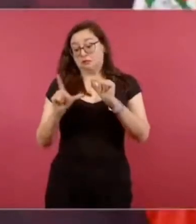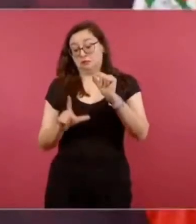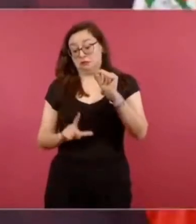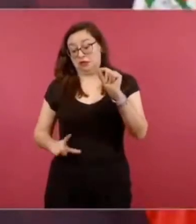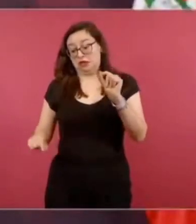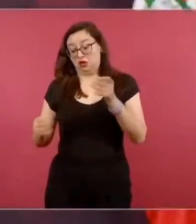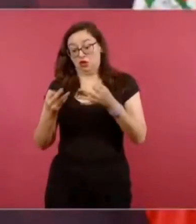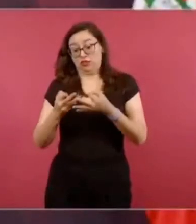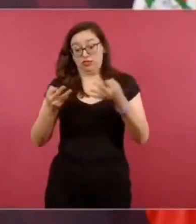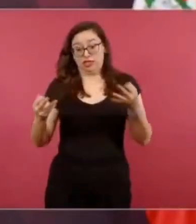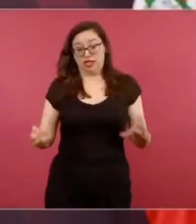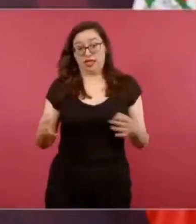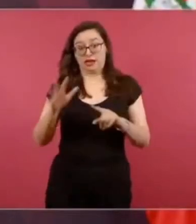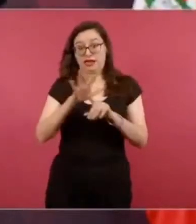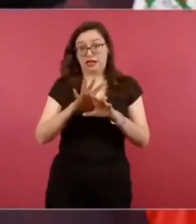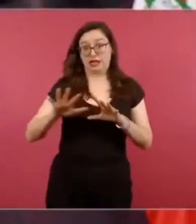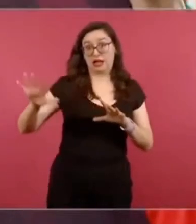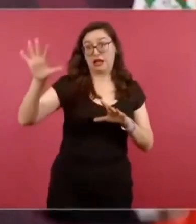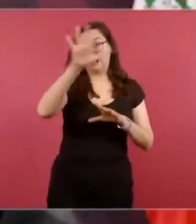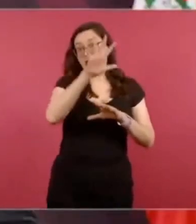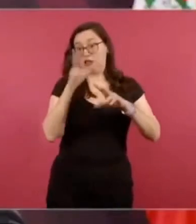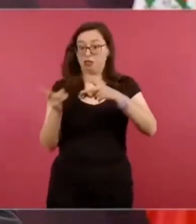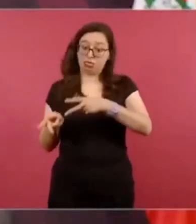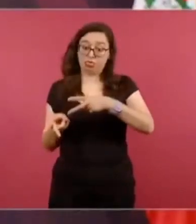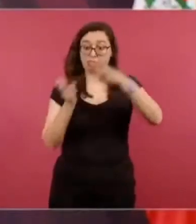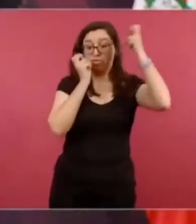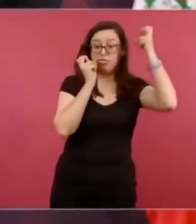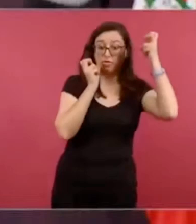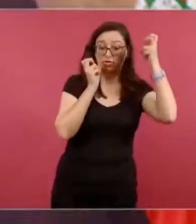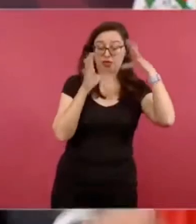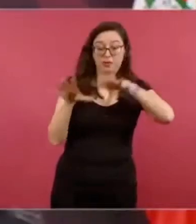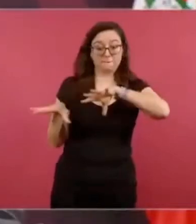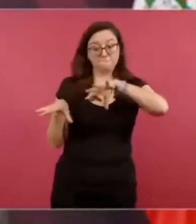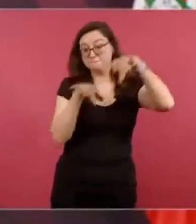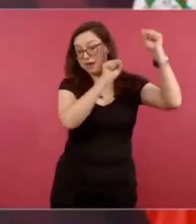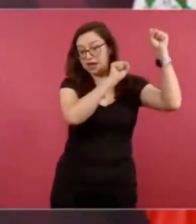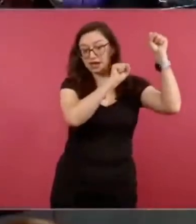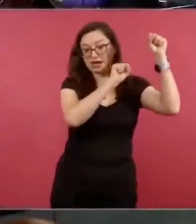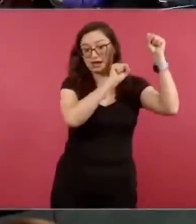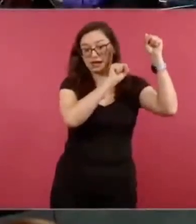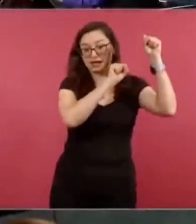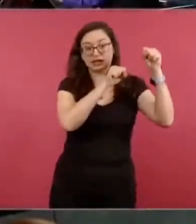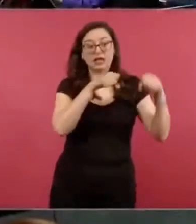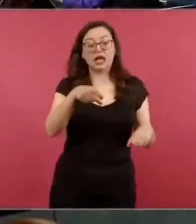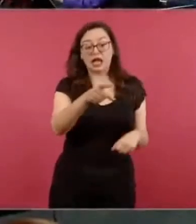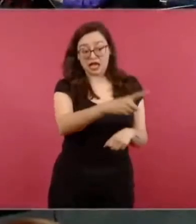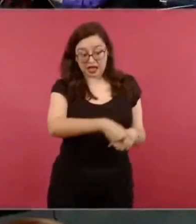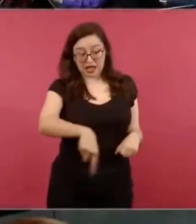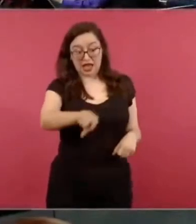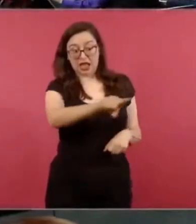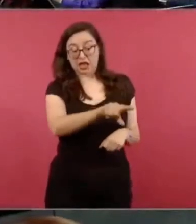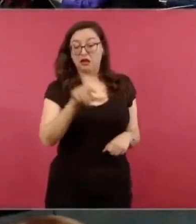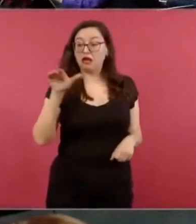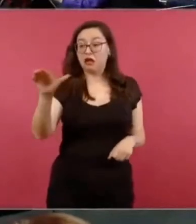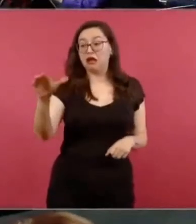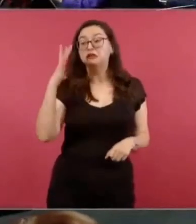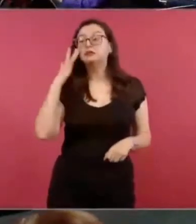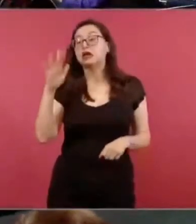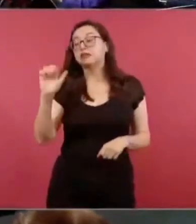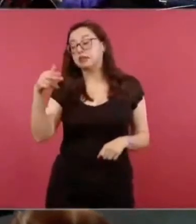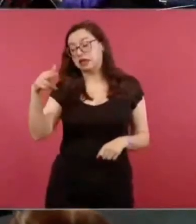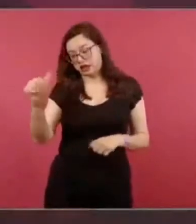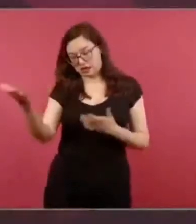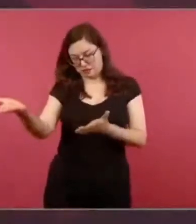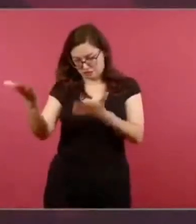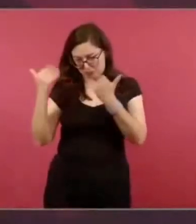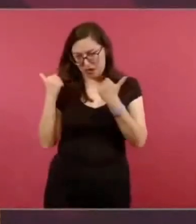territorio, fueron a buscar a Santana para que regresara y todavía vendiera otro pedazo del